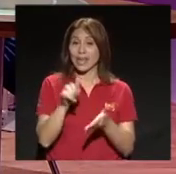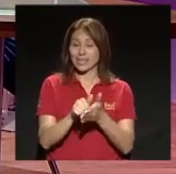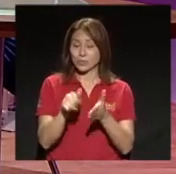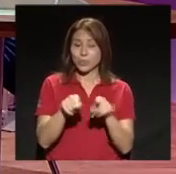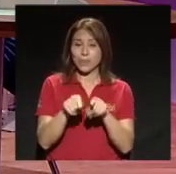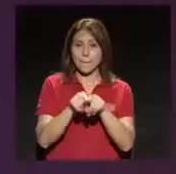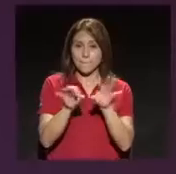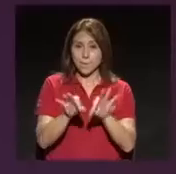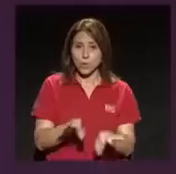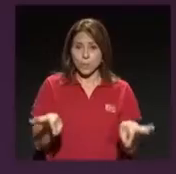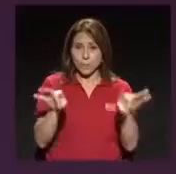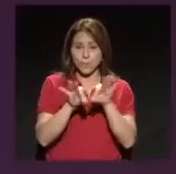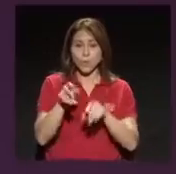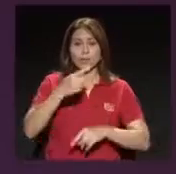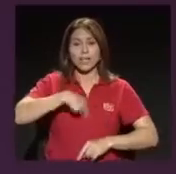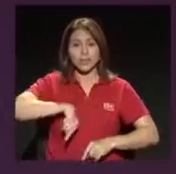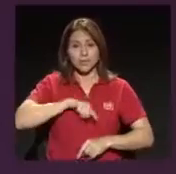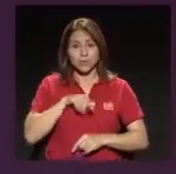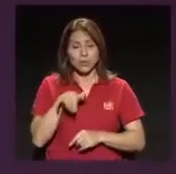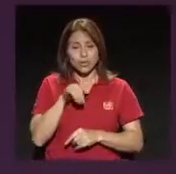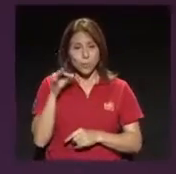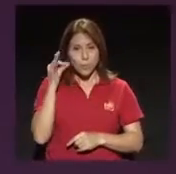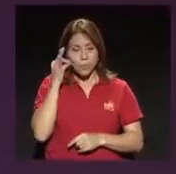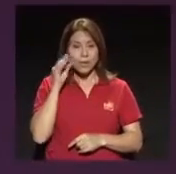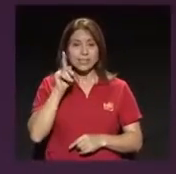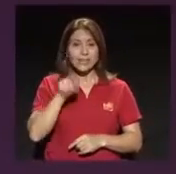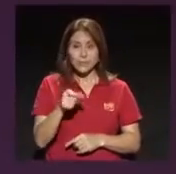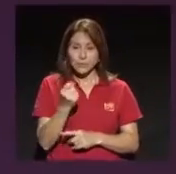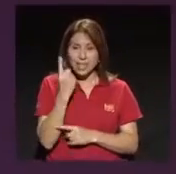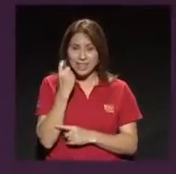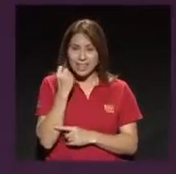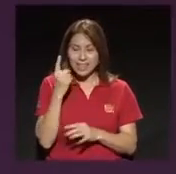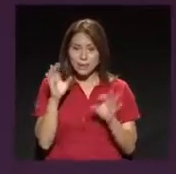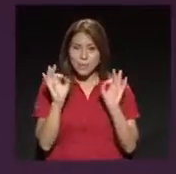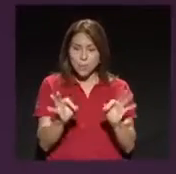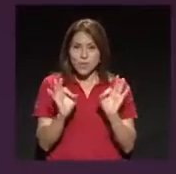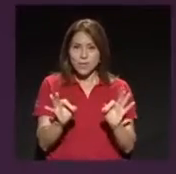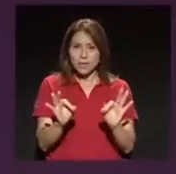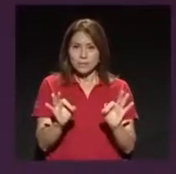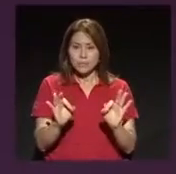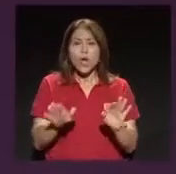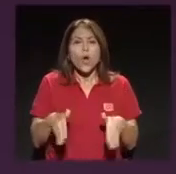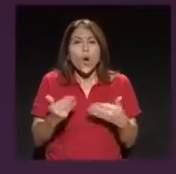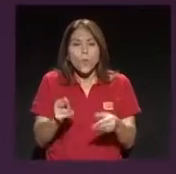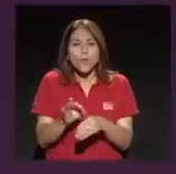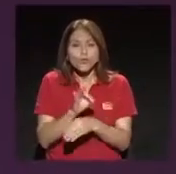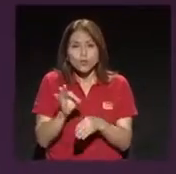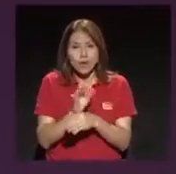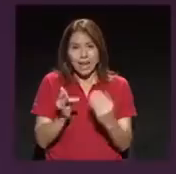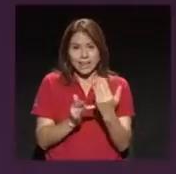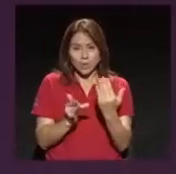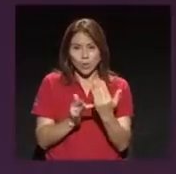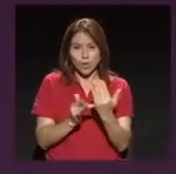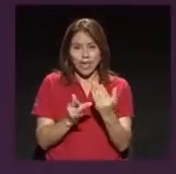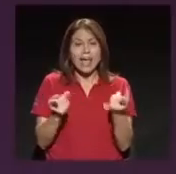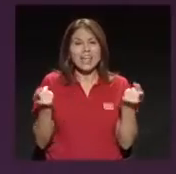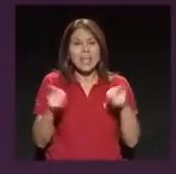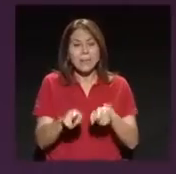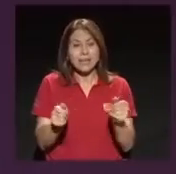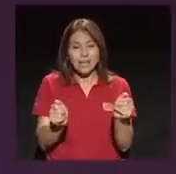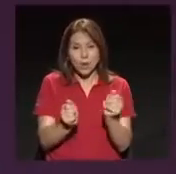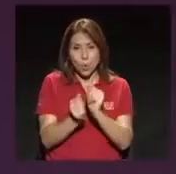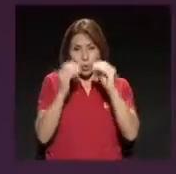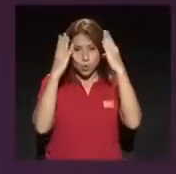importante, ¿verdad? Nosotras como mujeres tenemos que entender muy bien cómo funciona la tecnología, qué pasa con los datos